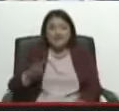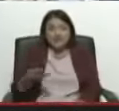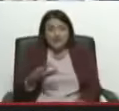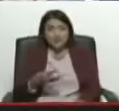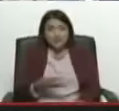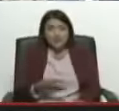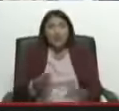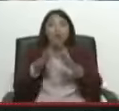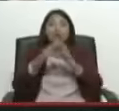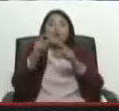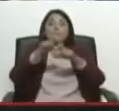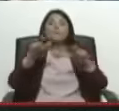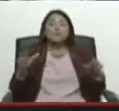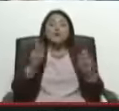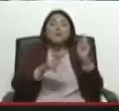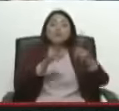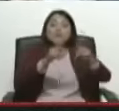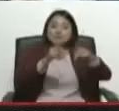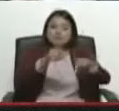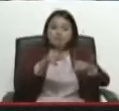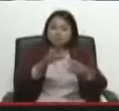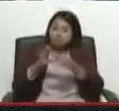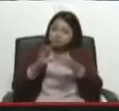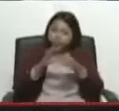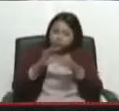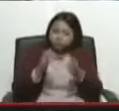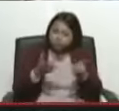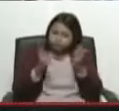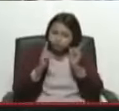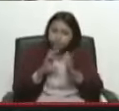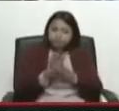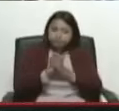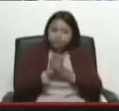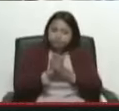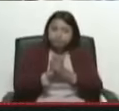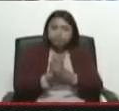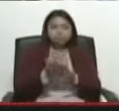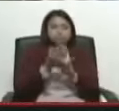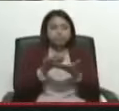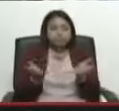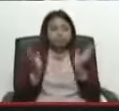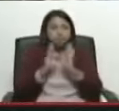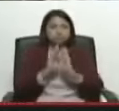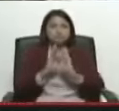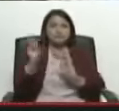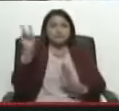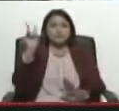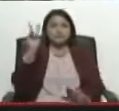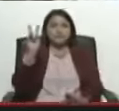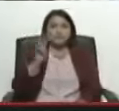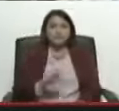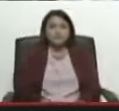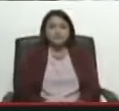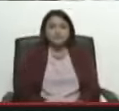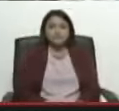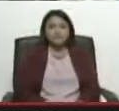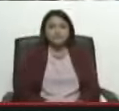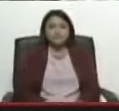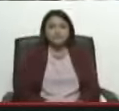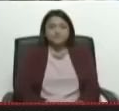a participar, unidos, como un solo hombre, una sola mujer, por nuestra querida